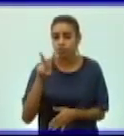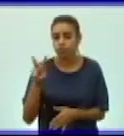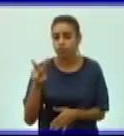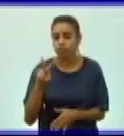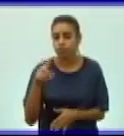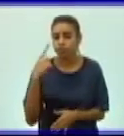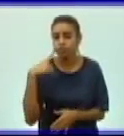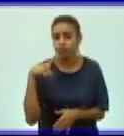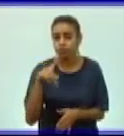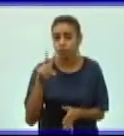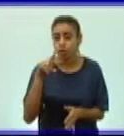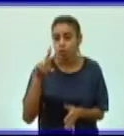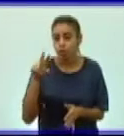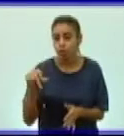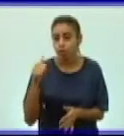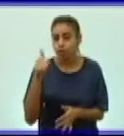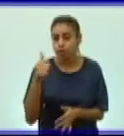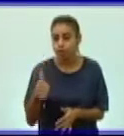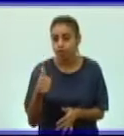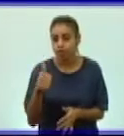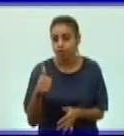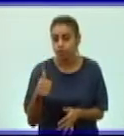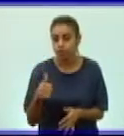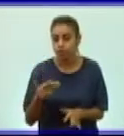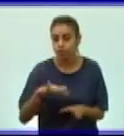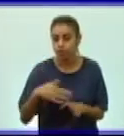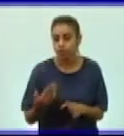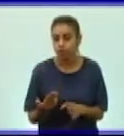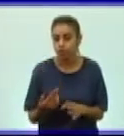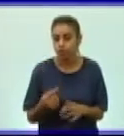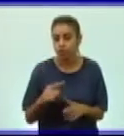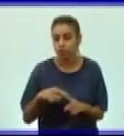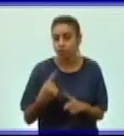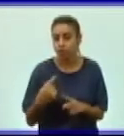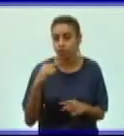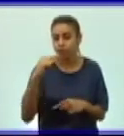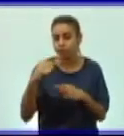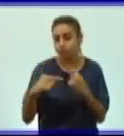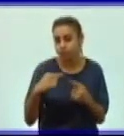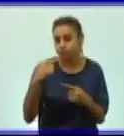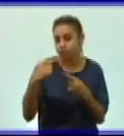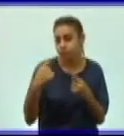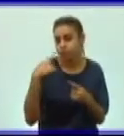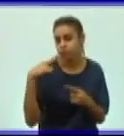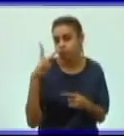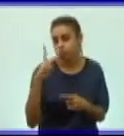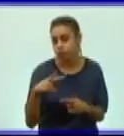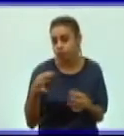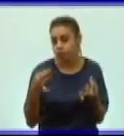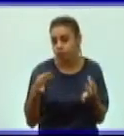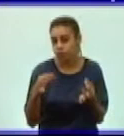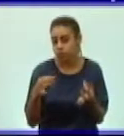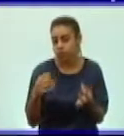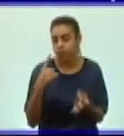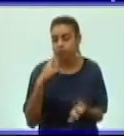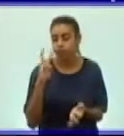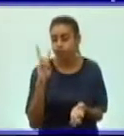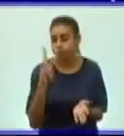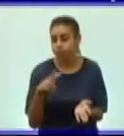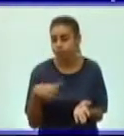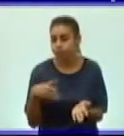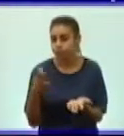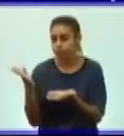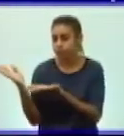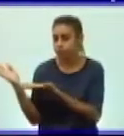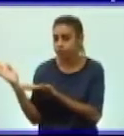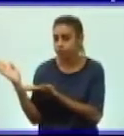texto, vaya buscando estas páginas, porque sobre ellas vamos a estar volviendo una y otra vez. Le propongo entonces que veamos el